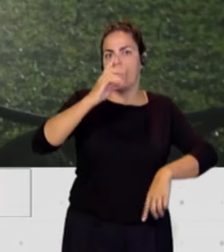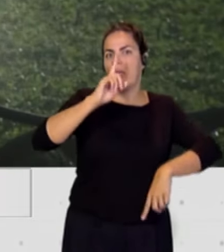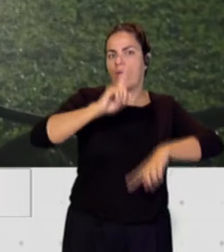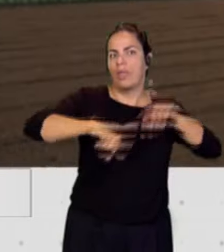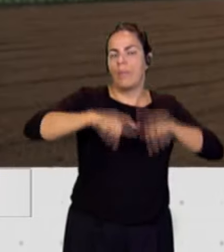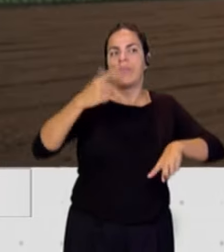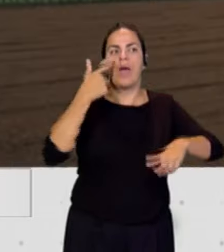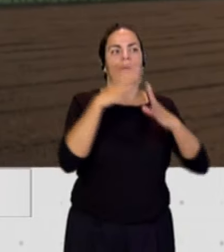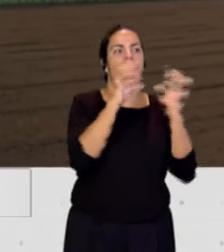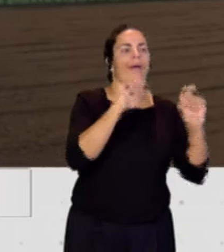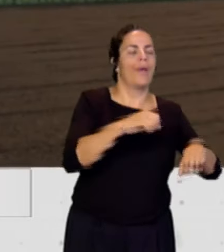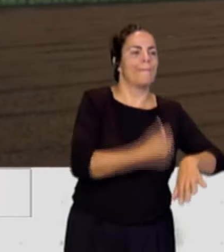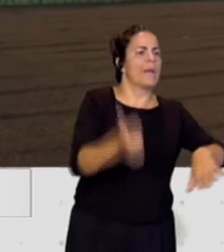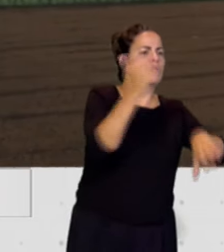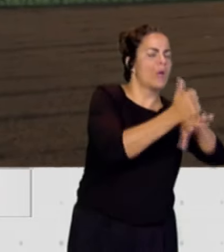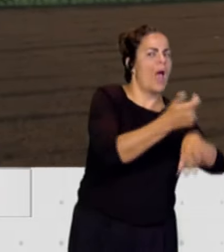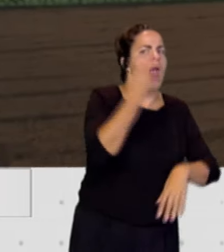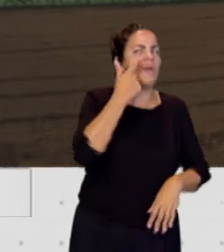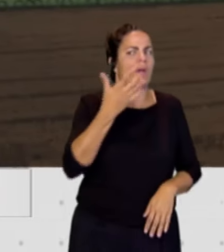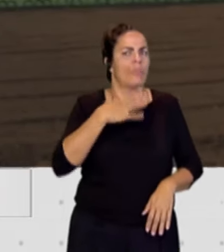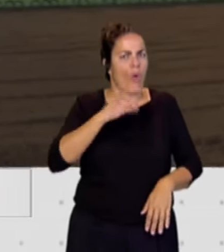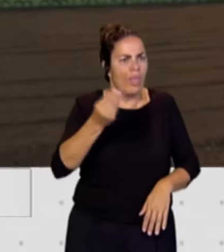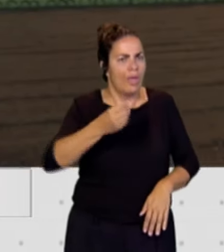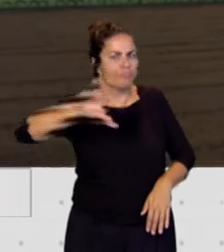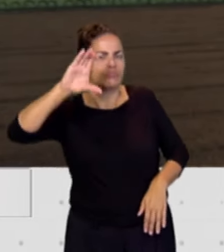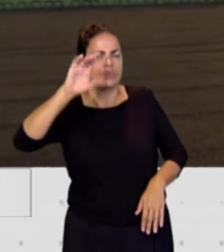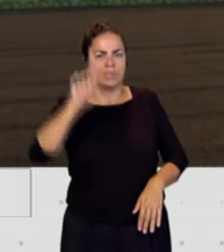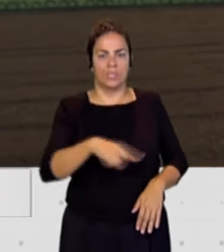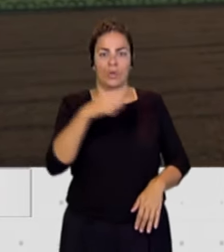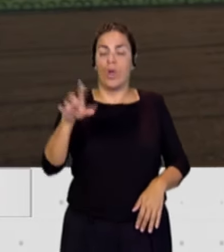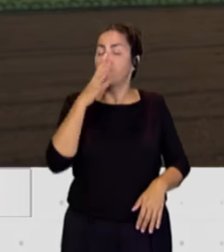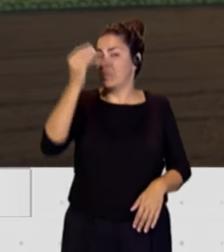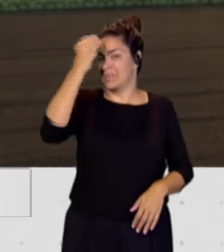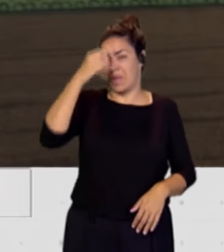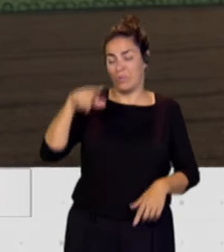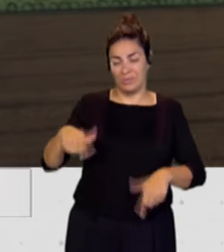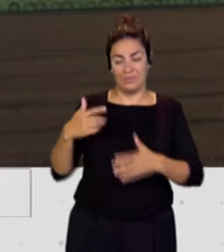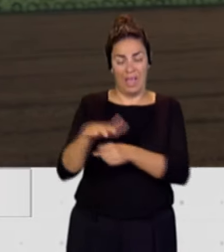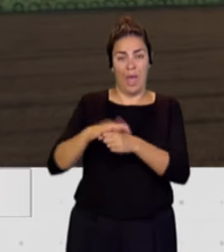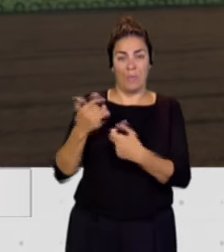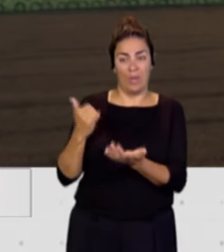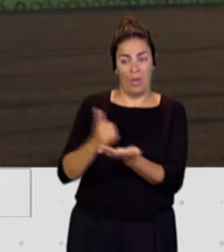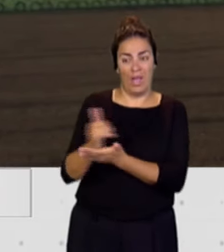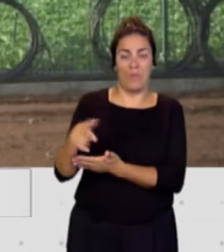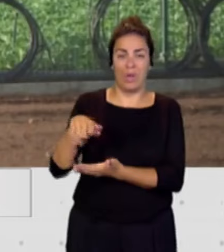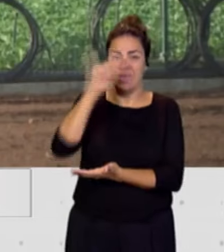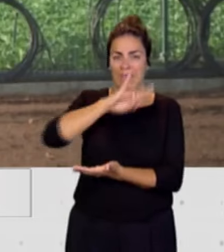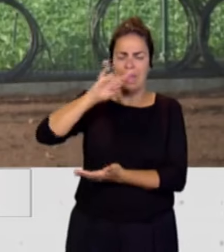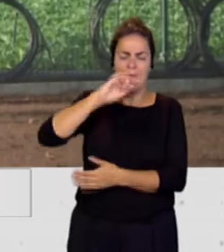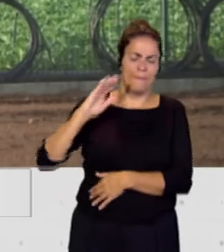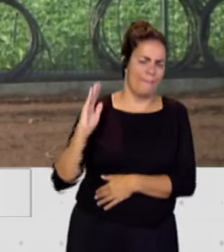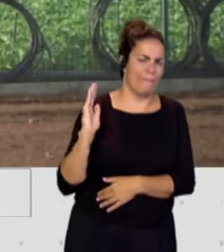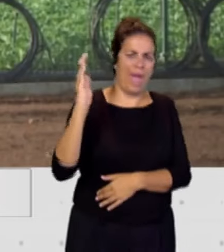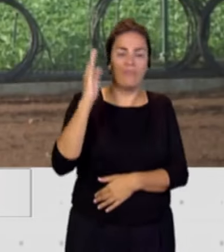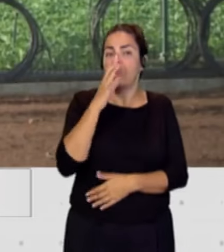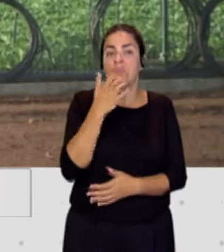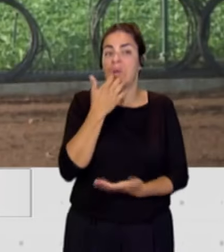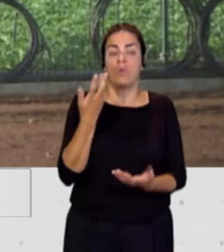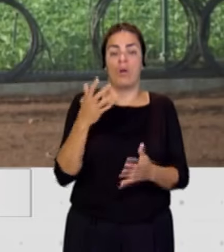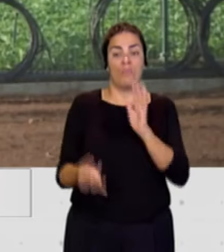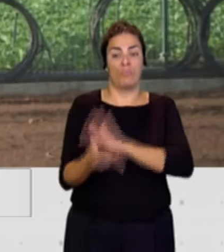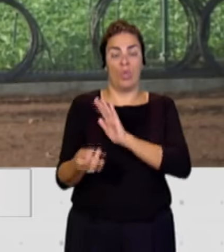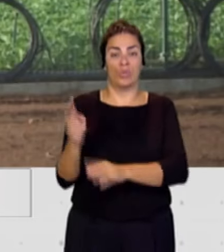patronal y con las posibilidades consideramos que el campo está muy tocado en Canarias Se ha perdido Prácticamente la producción de tomate que es lo